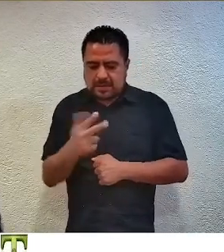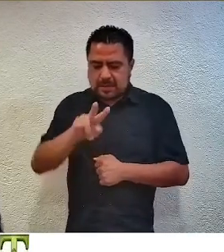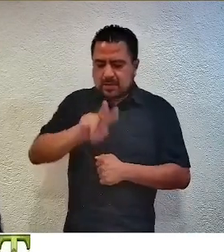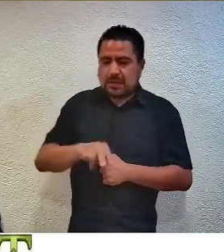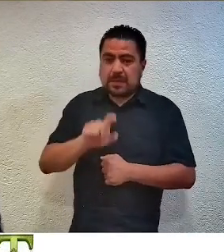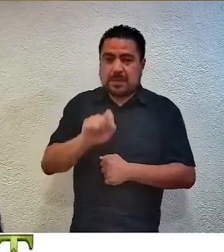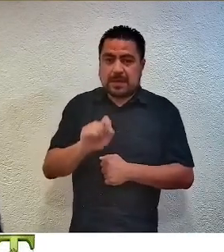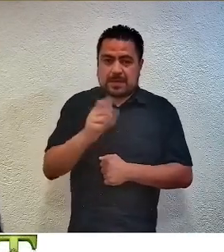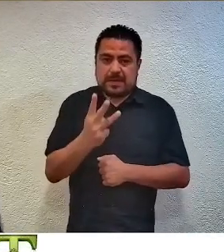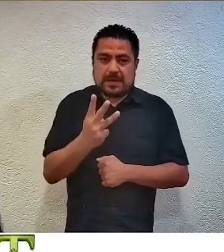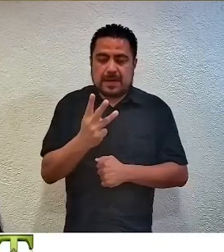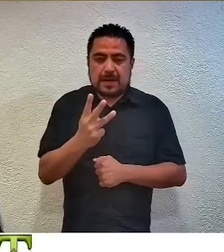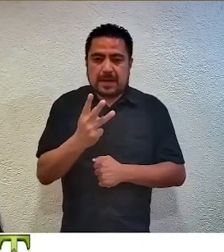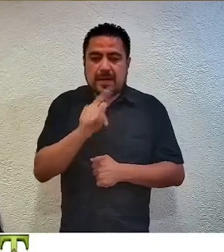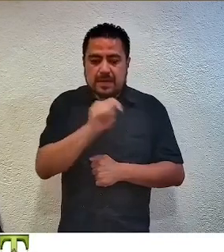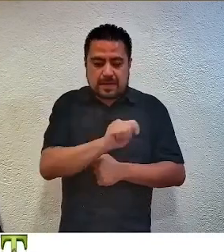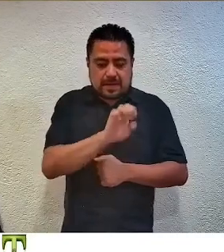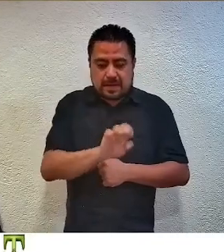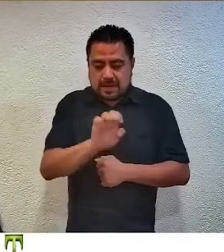TEE-RAP-13-2023,